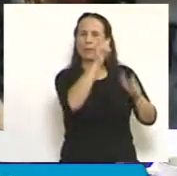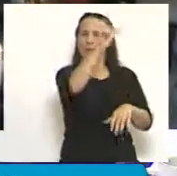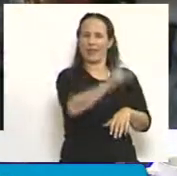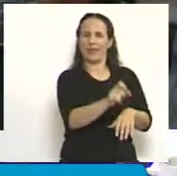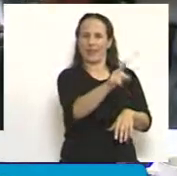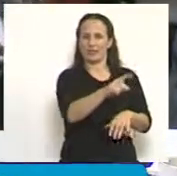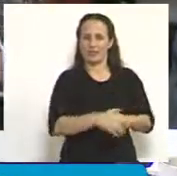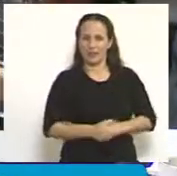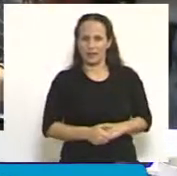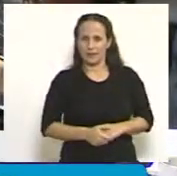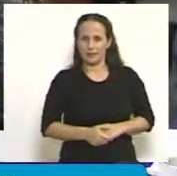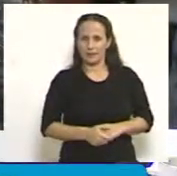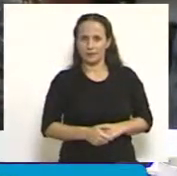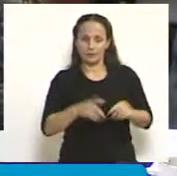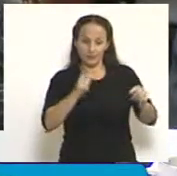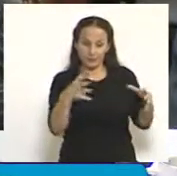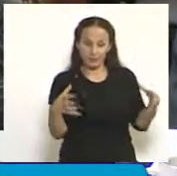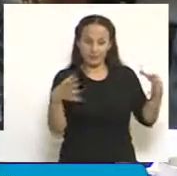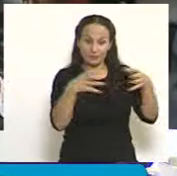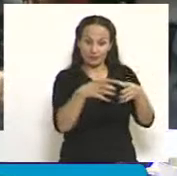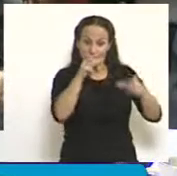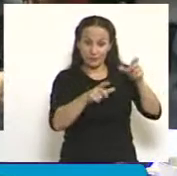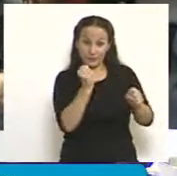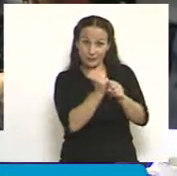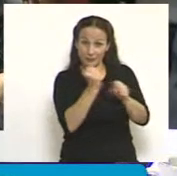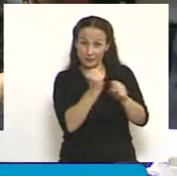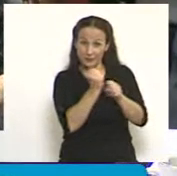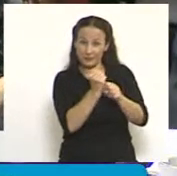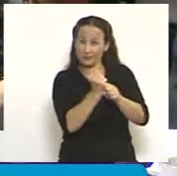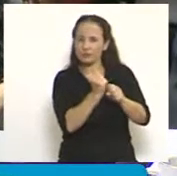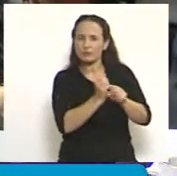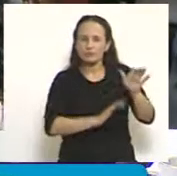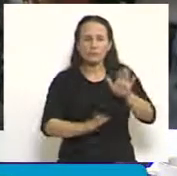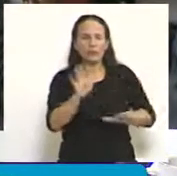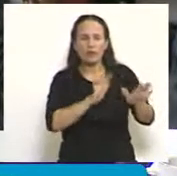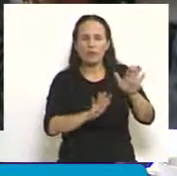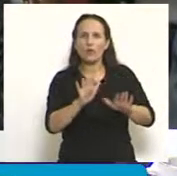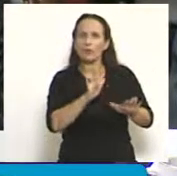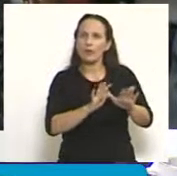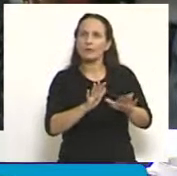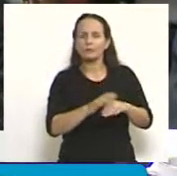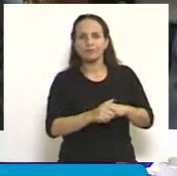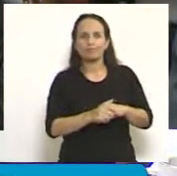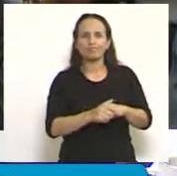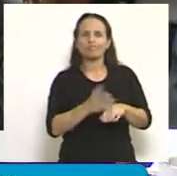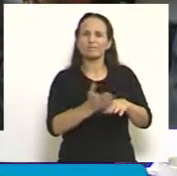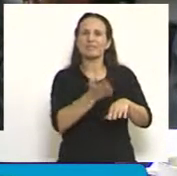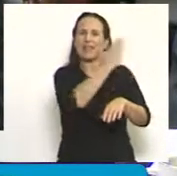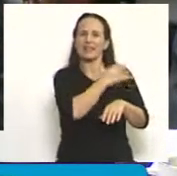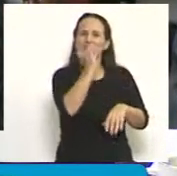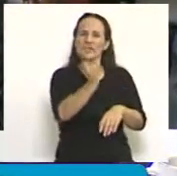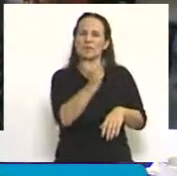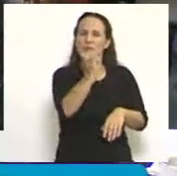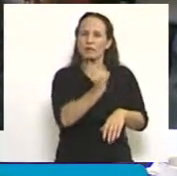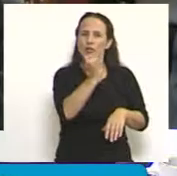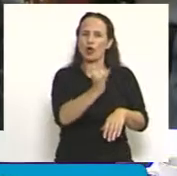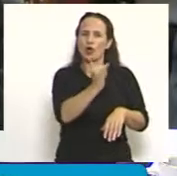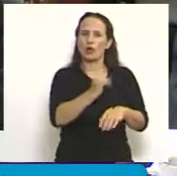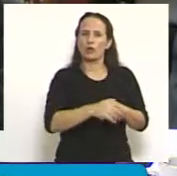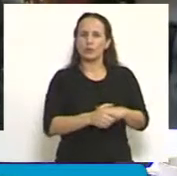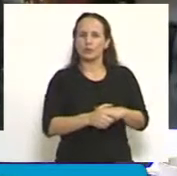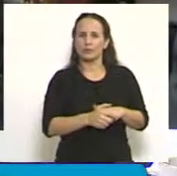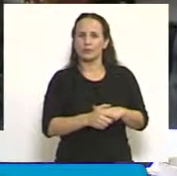esto es que si estaba en tema el juicio político a la presidenta de la